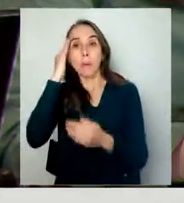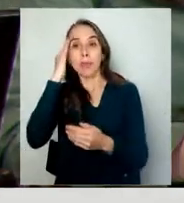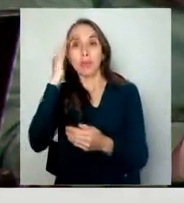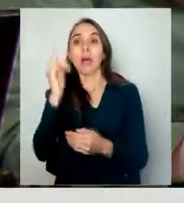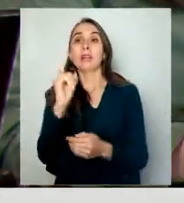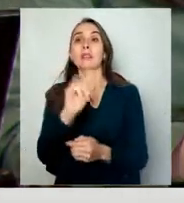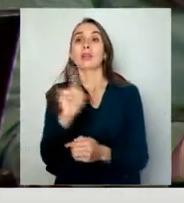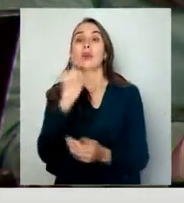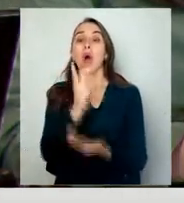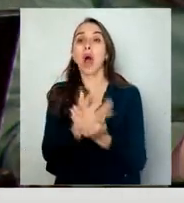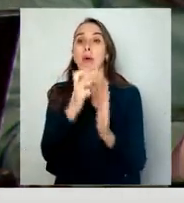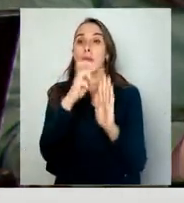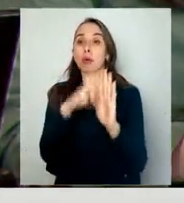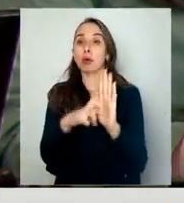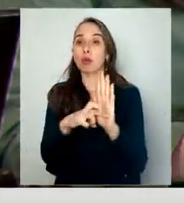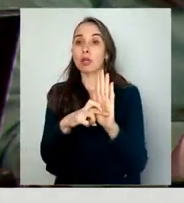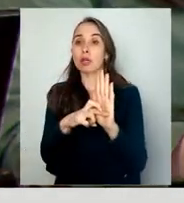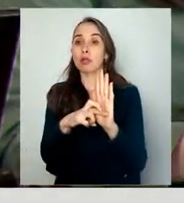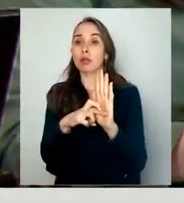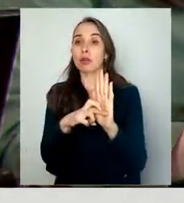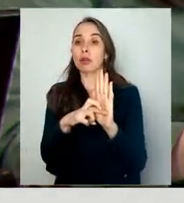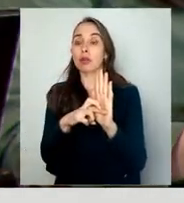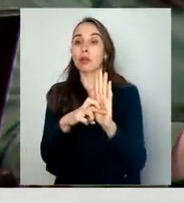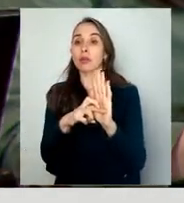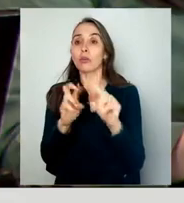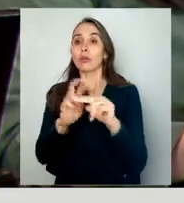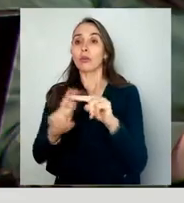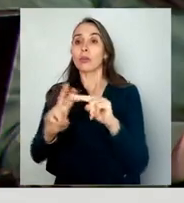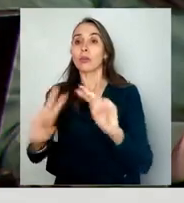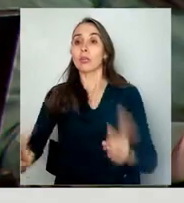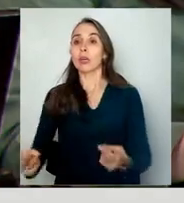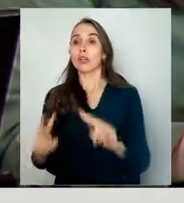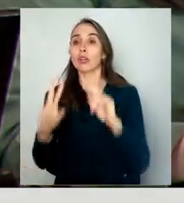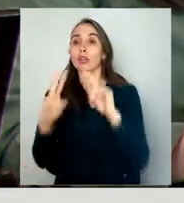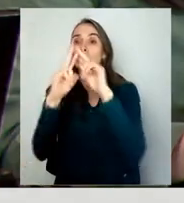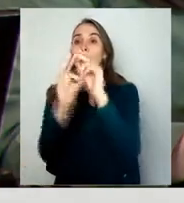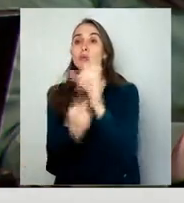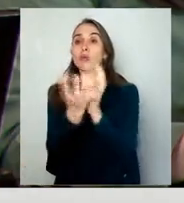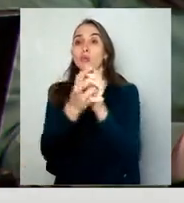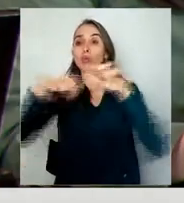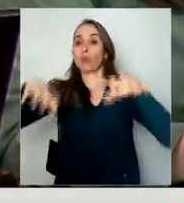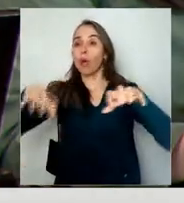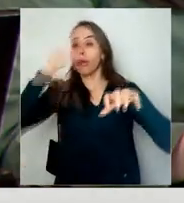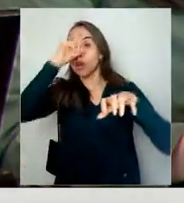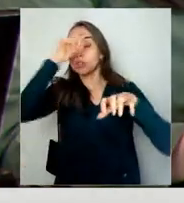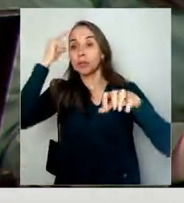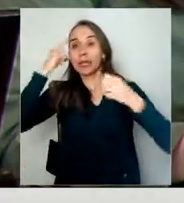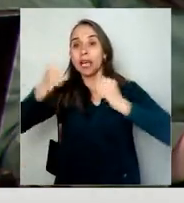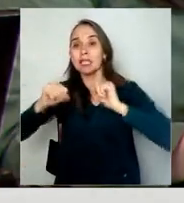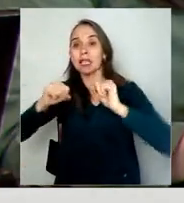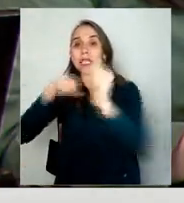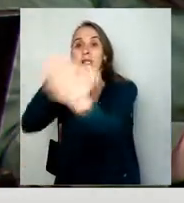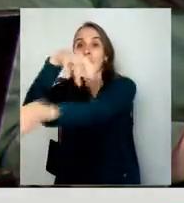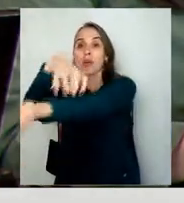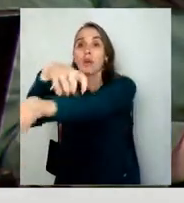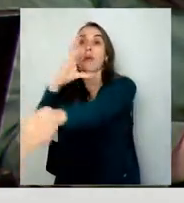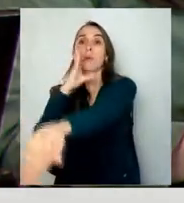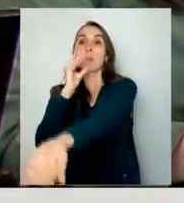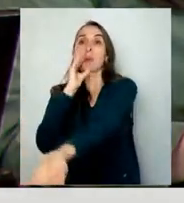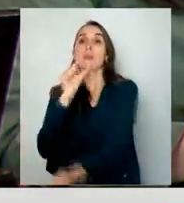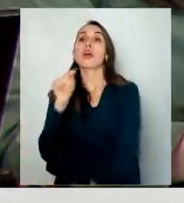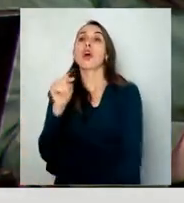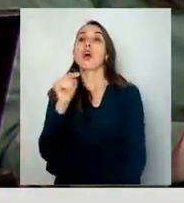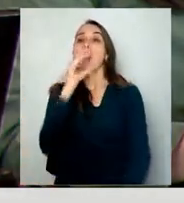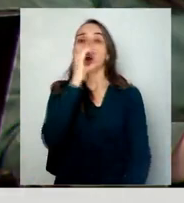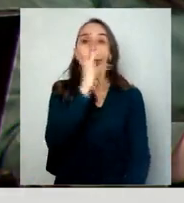o la idea lo menos de llevar adelante la construcción de un nuevo hospital psiquiátrico para la región del bio en Concepción o su